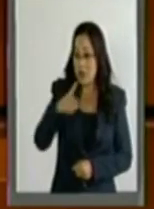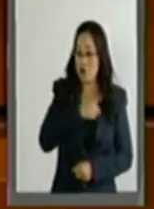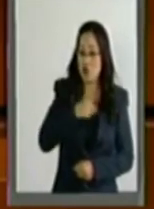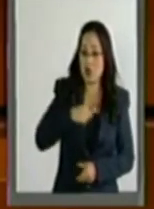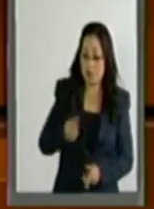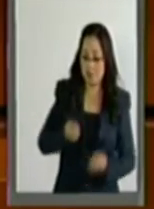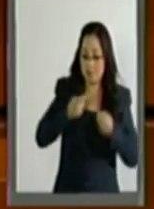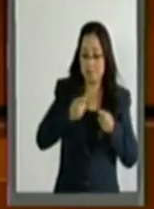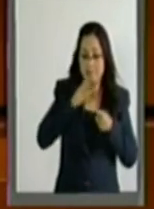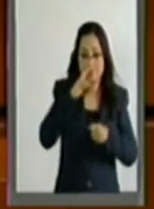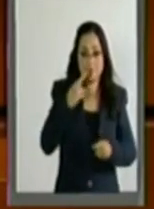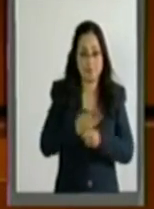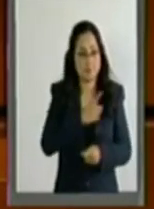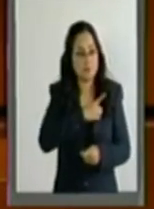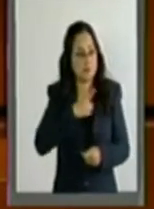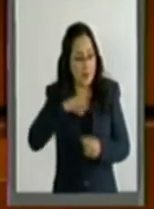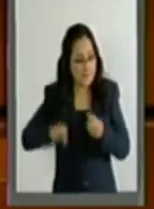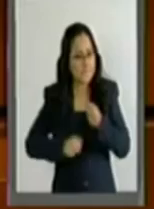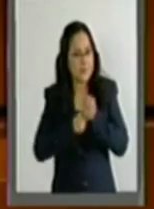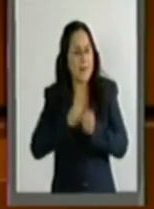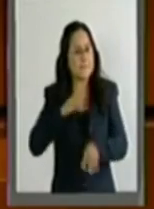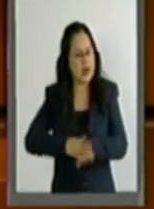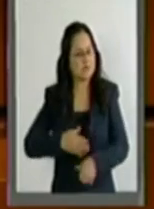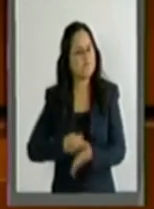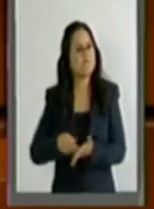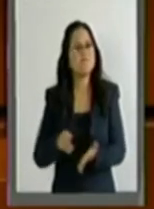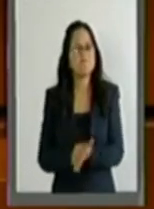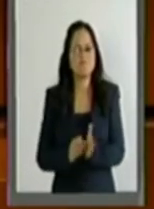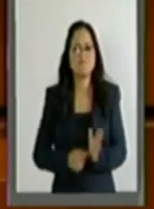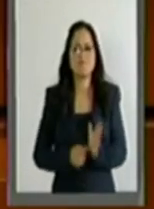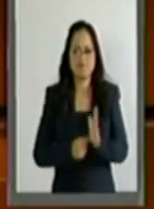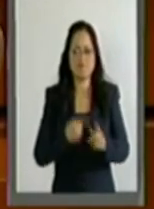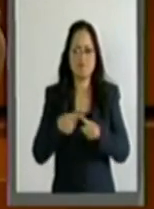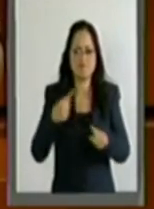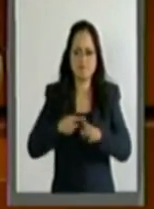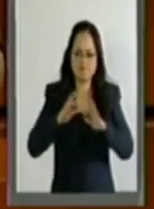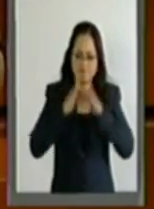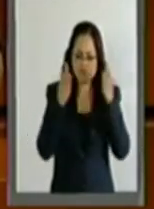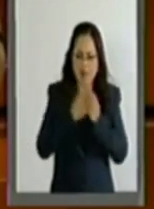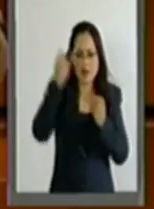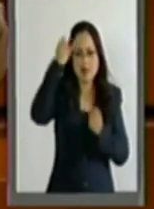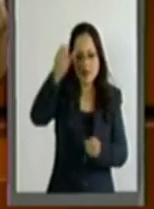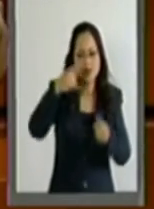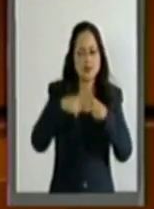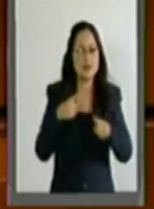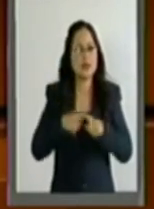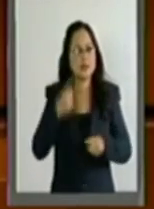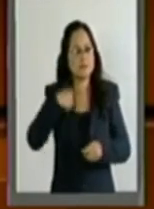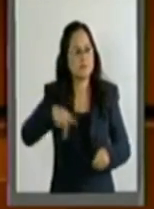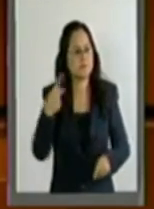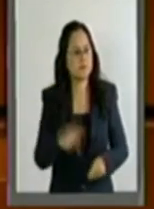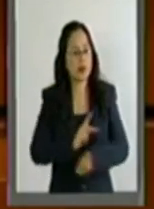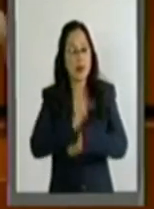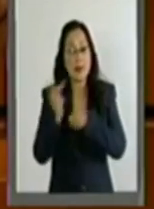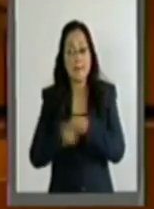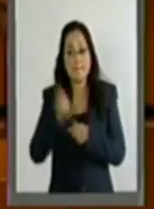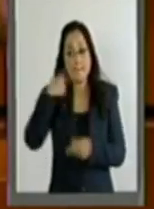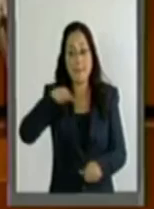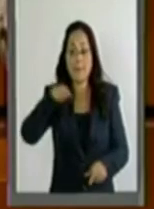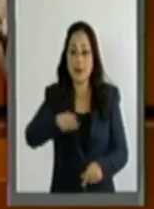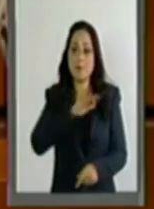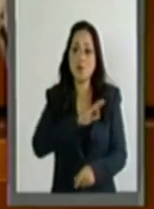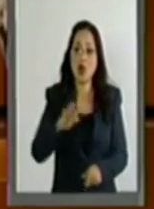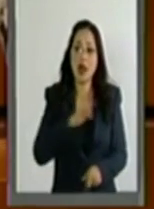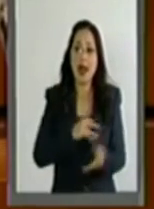tiene que fortalecerse a partir de estrategias y principios nacionales para poder